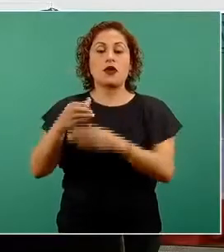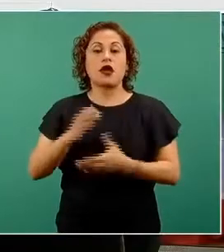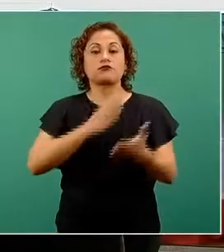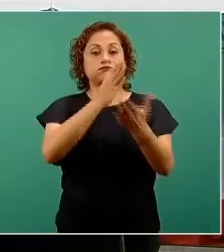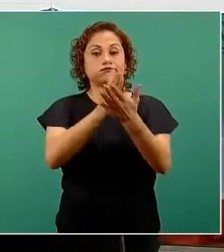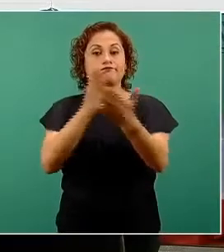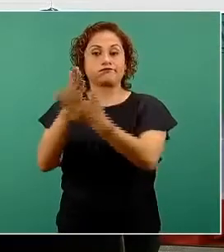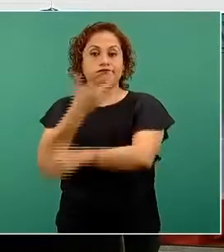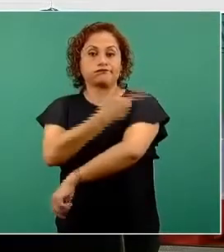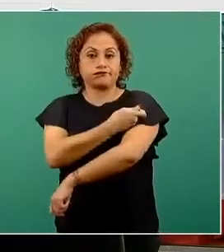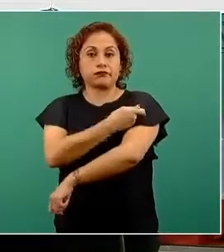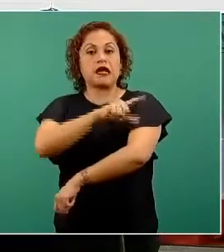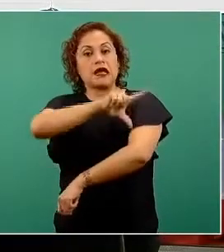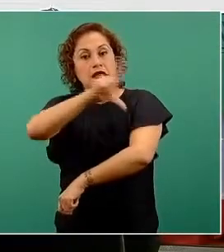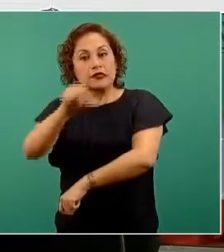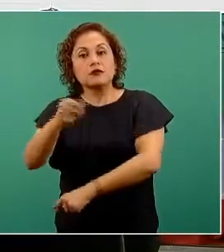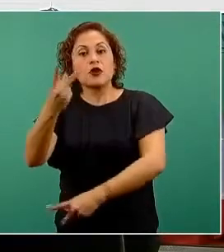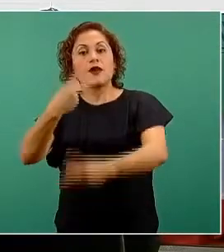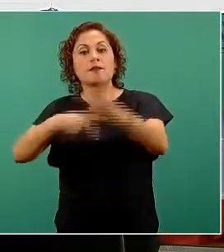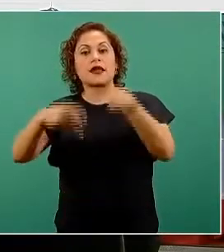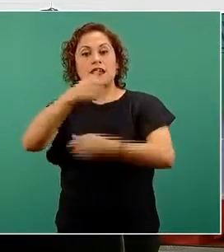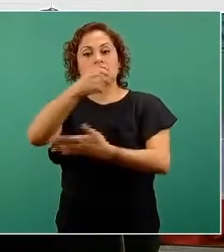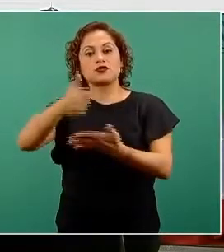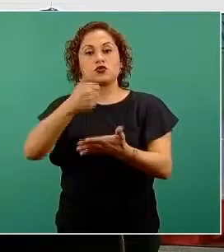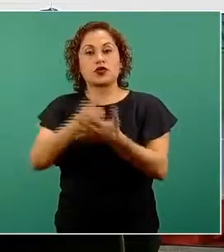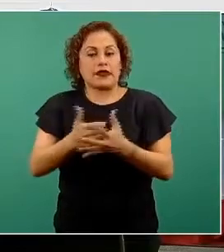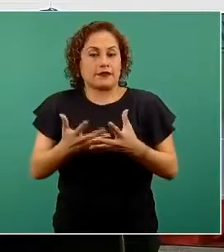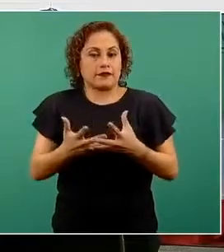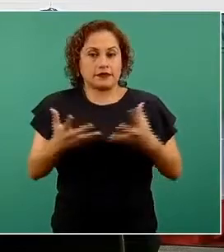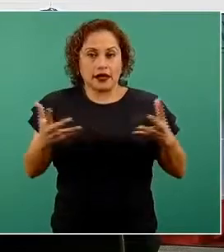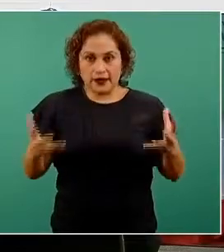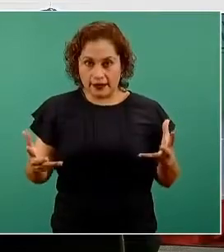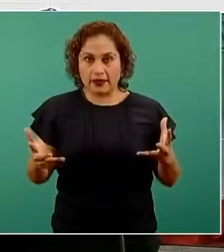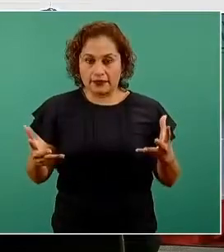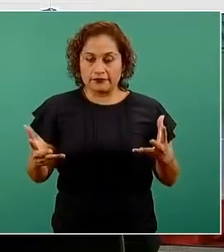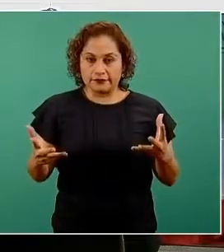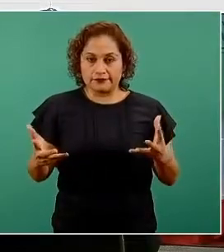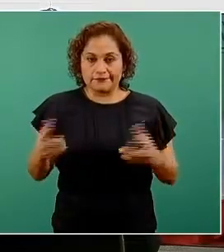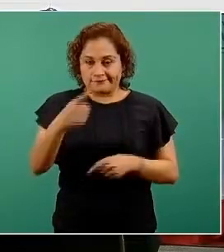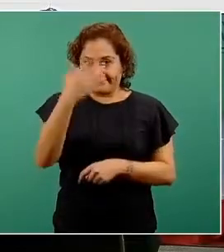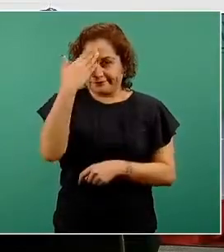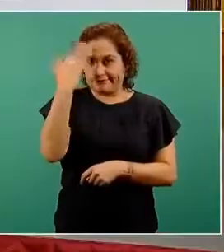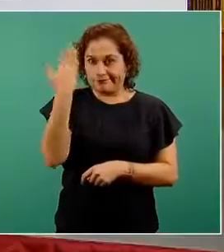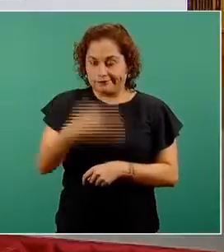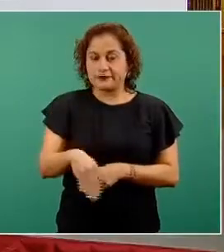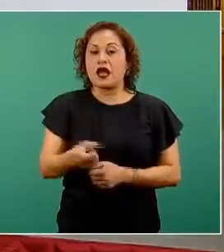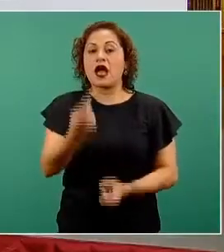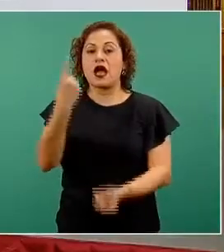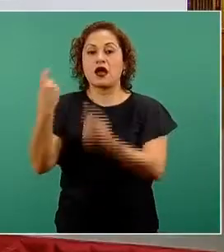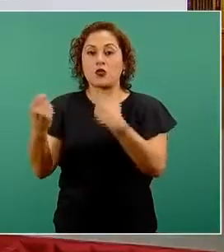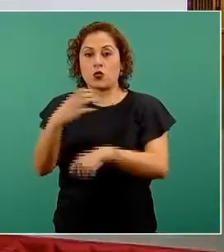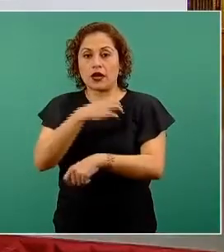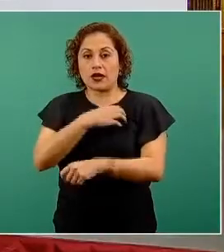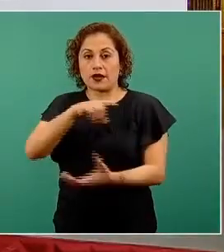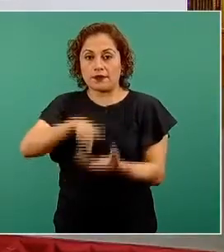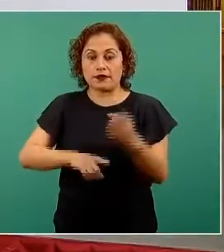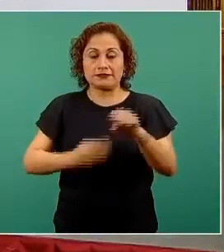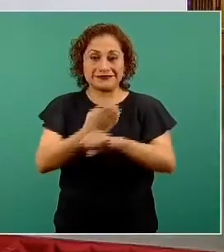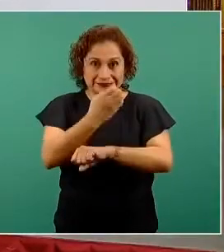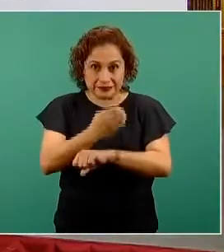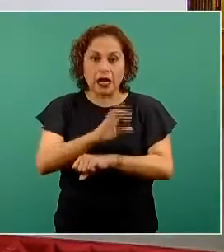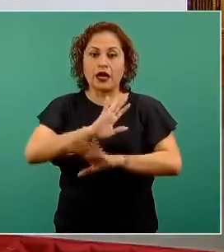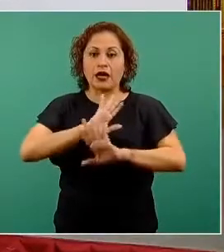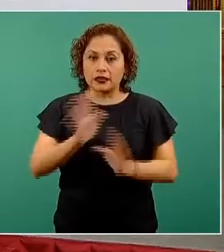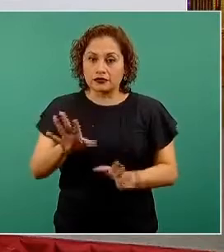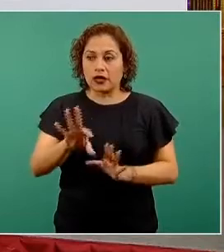estamos entrando a ciudades de mayor tamaño. Incluso ciudades grandes, ciudades capitales, están siendo ya seleccionadas para